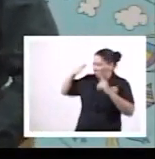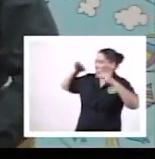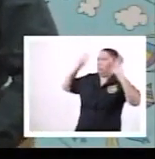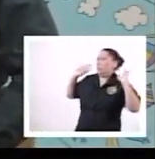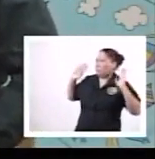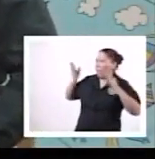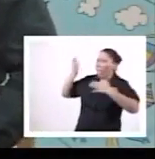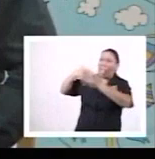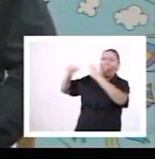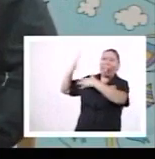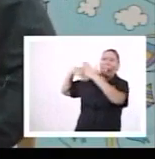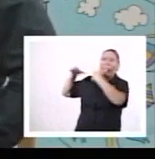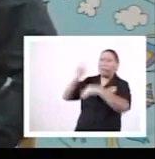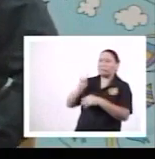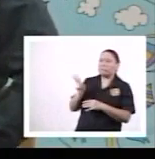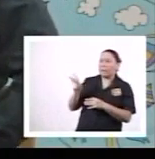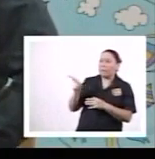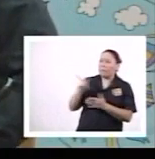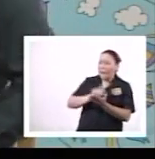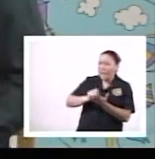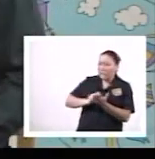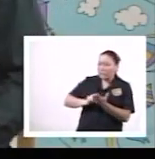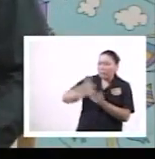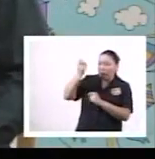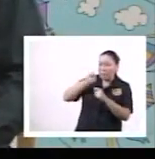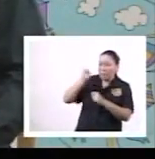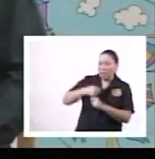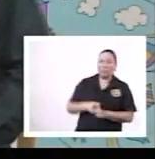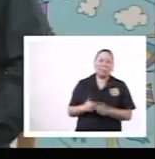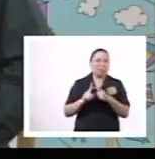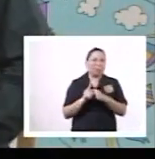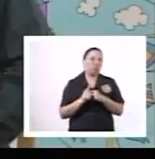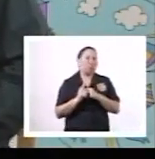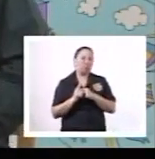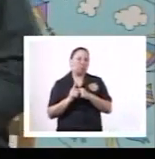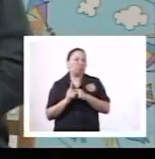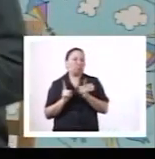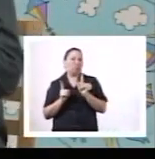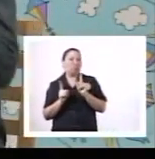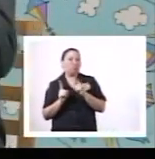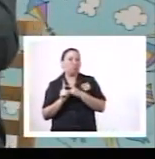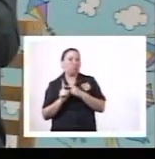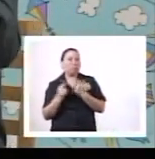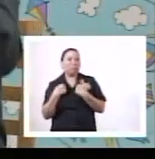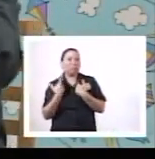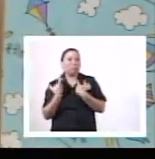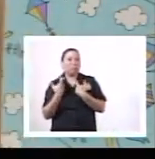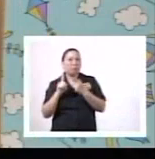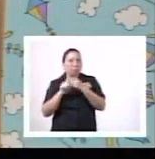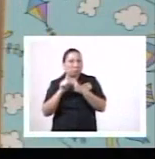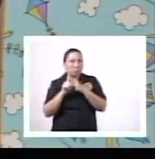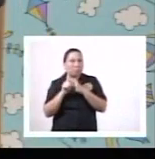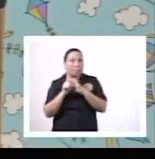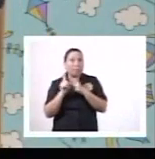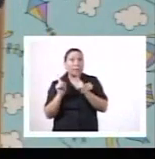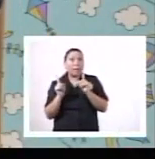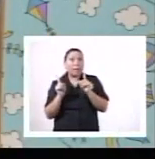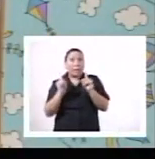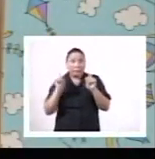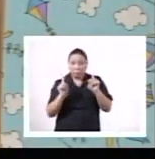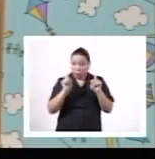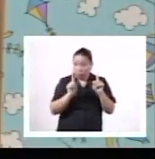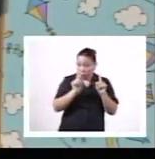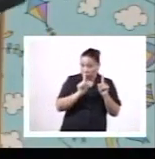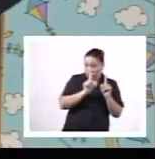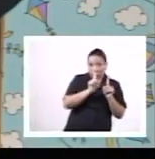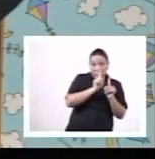mucho tiempo. Y entonces la niña, que no se quedó conforme con aquella respuesta, se fue con su abuelito y